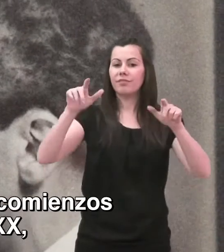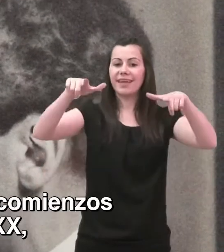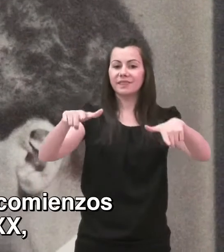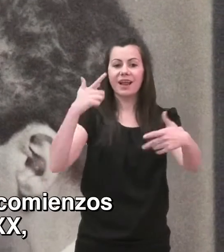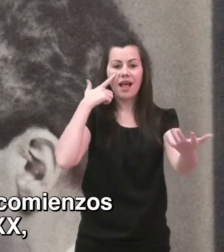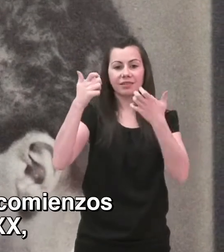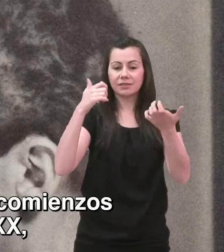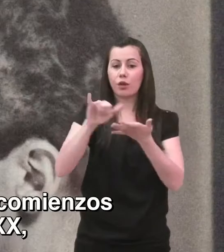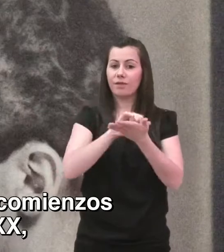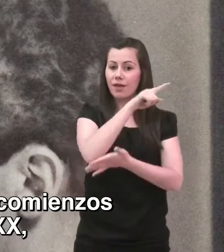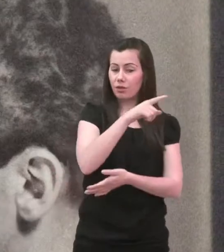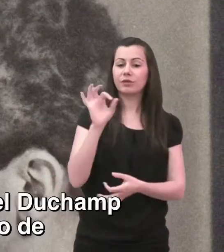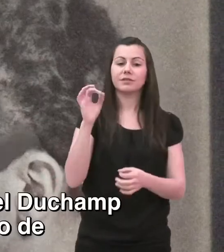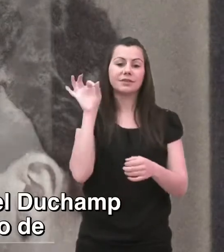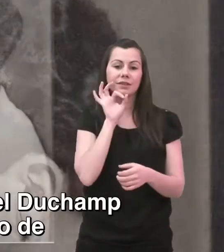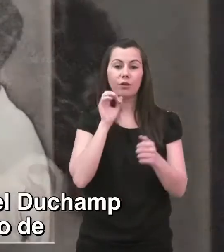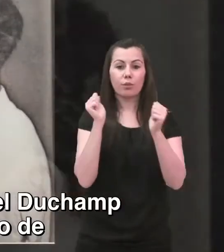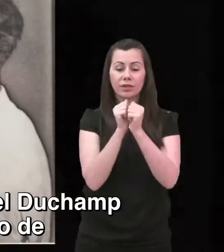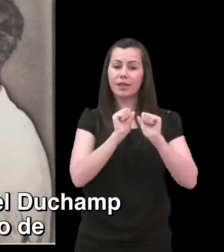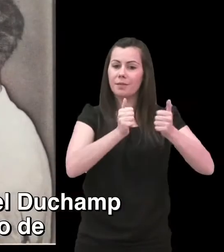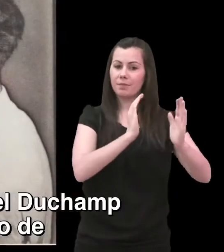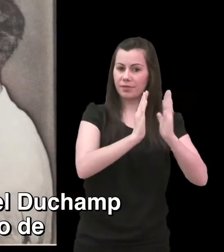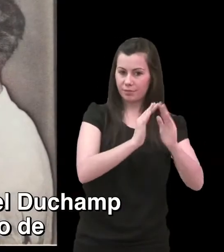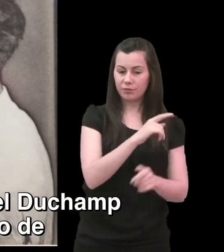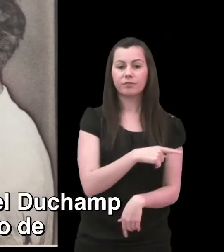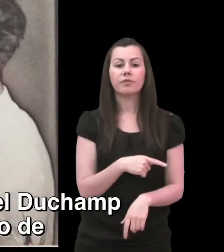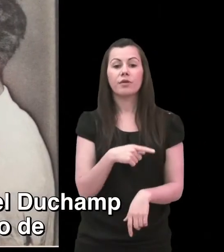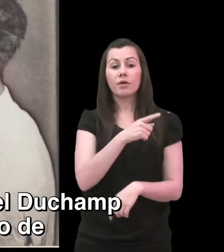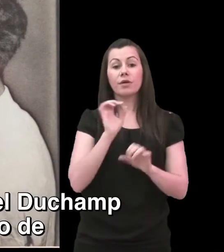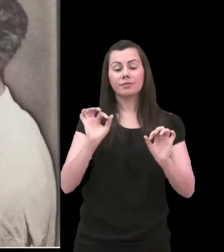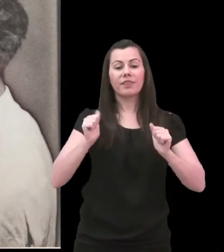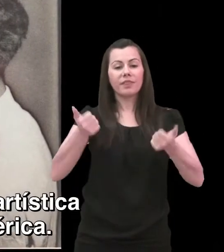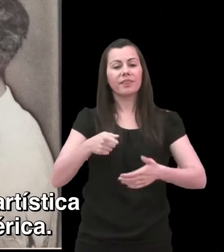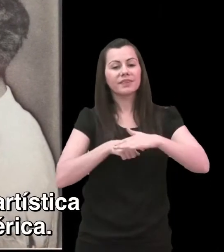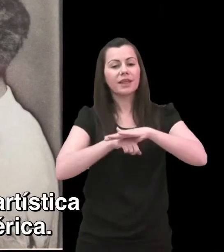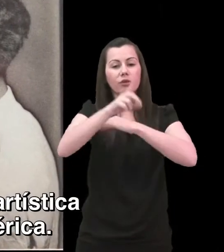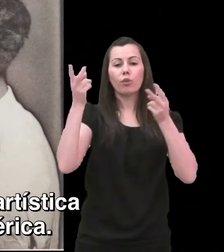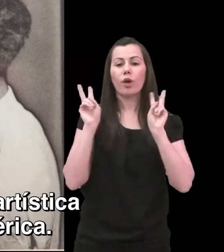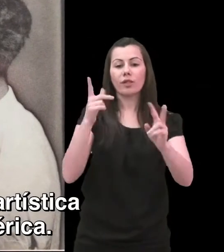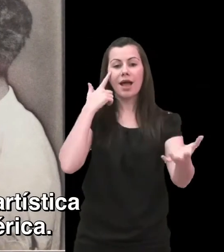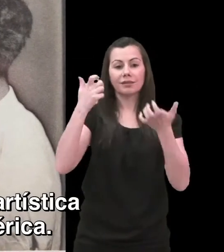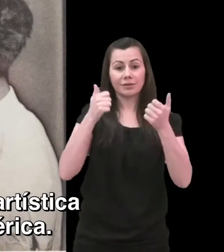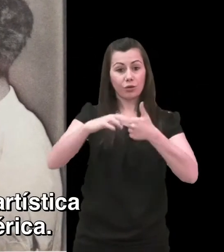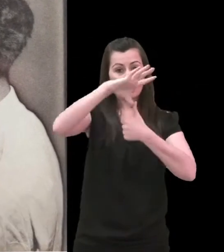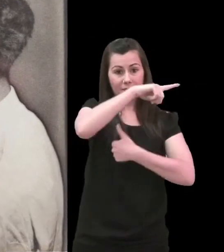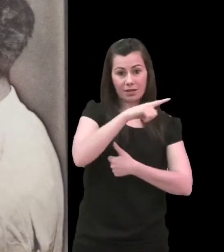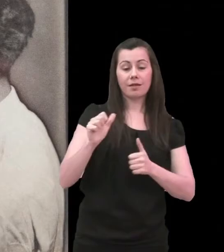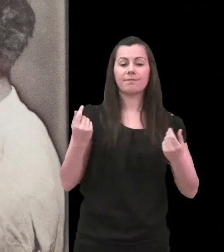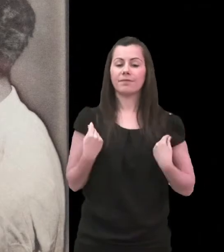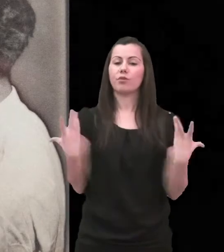de comienzos del siglo XX. Vivió junto a Marcel Duchamp el desarrollo de la vanguardia artística en